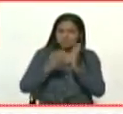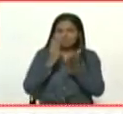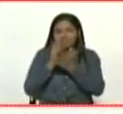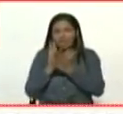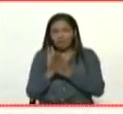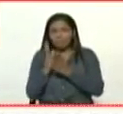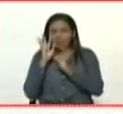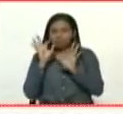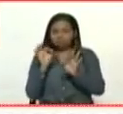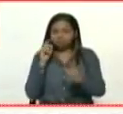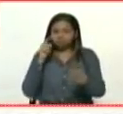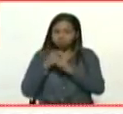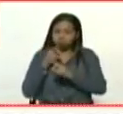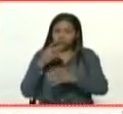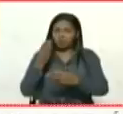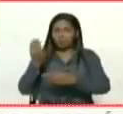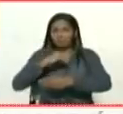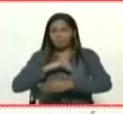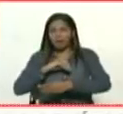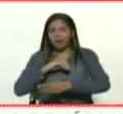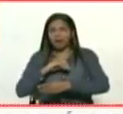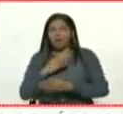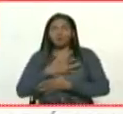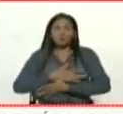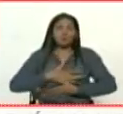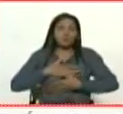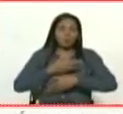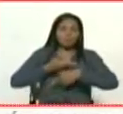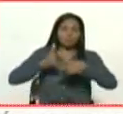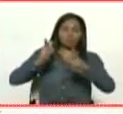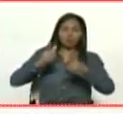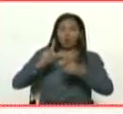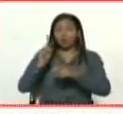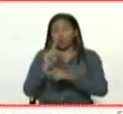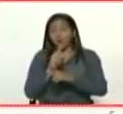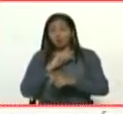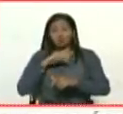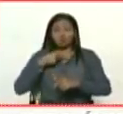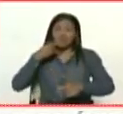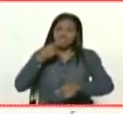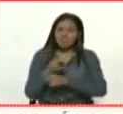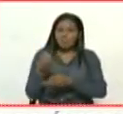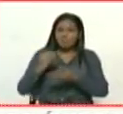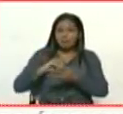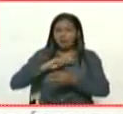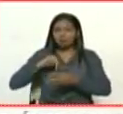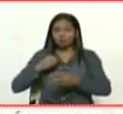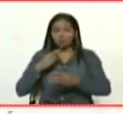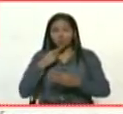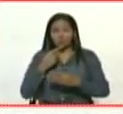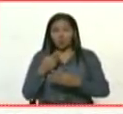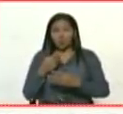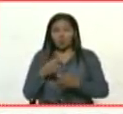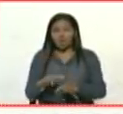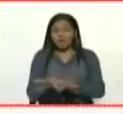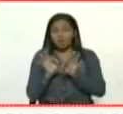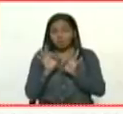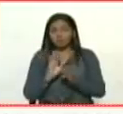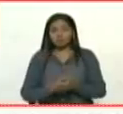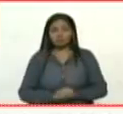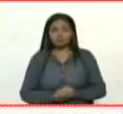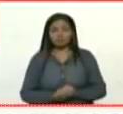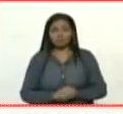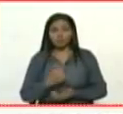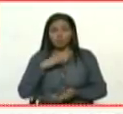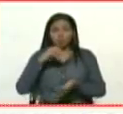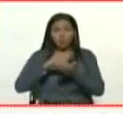muy autoexigente, no podemos autocomplacernos, ¿no? Muy exigente porque es una de las grandes prioridades. Y así como le metemos